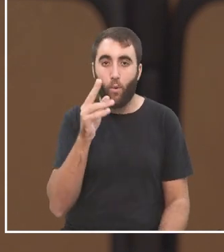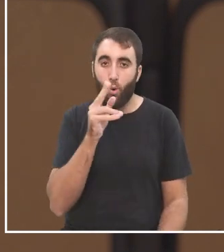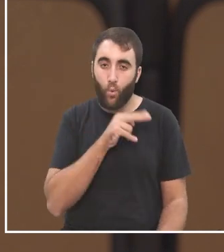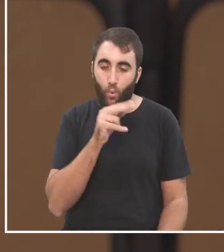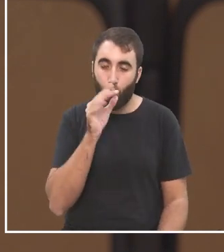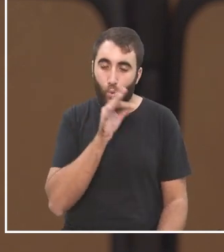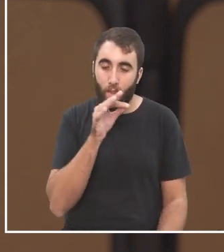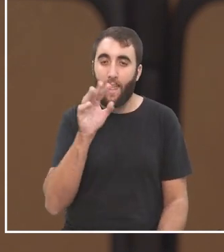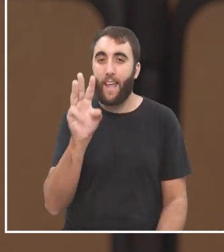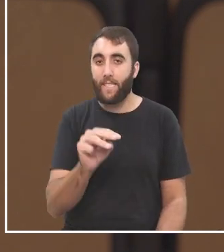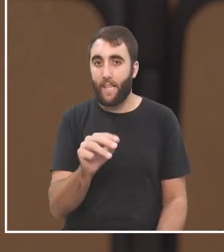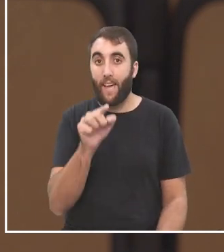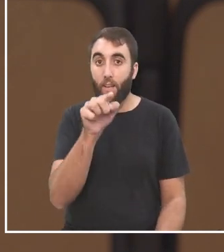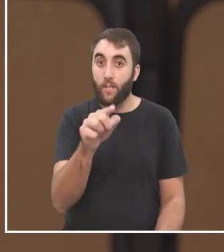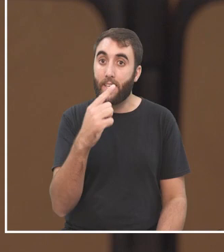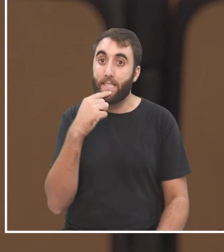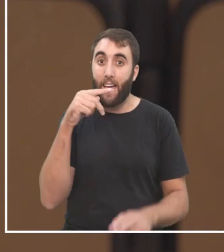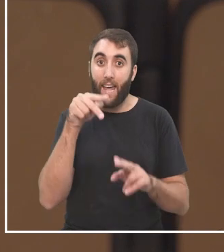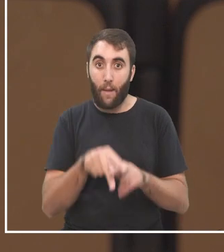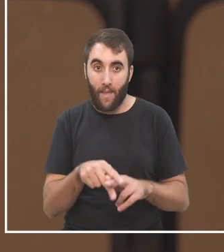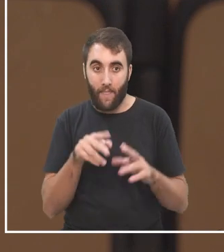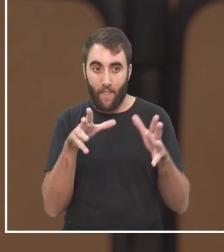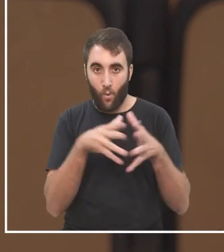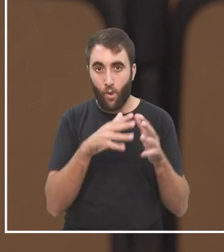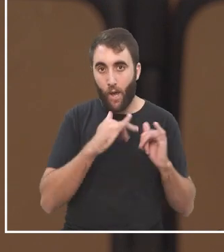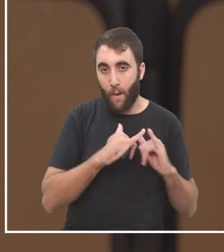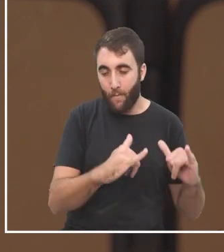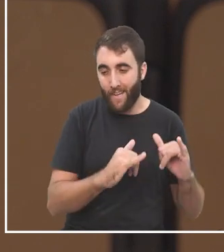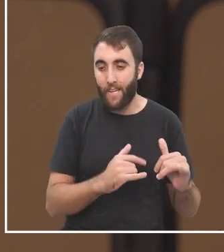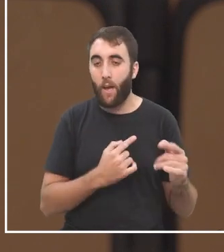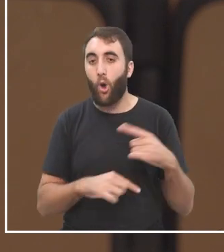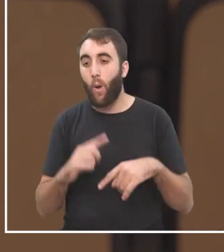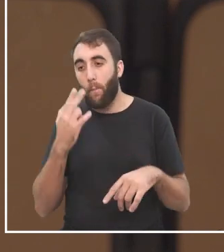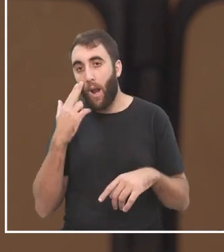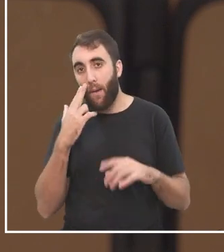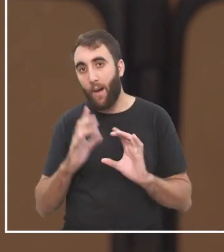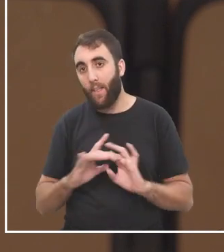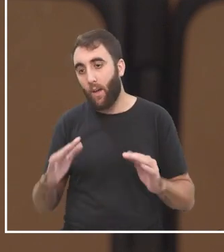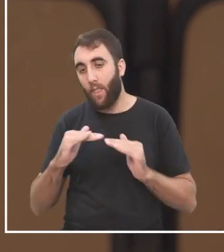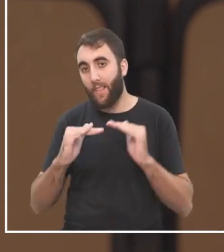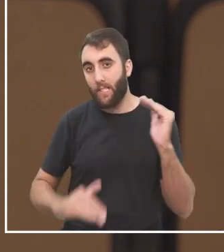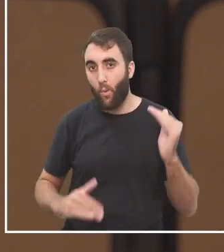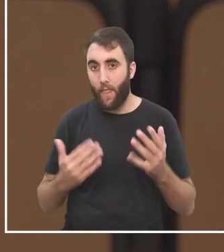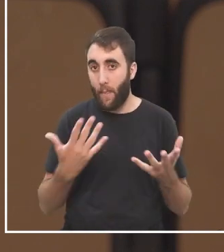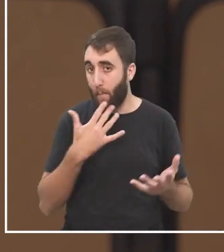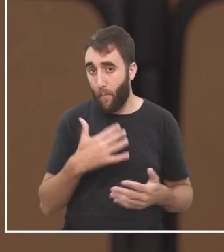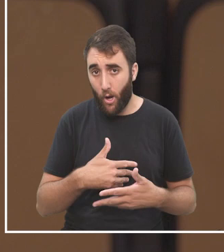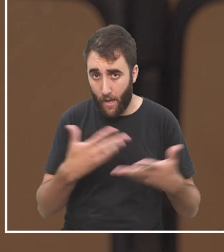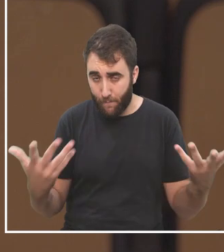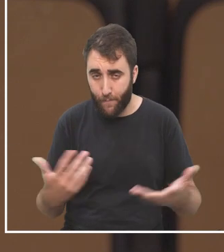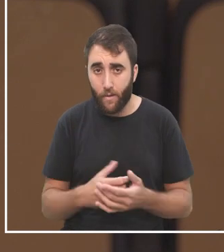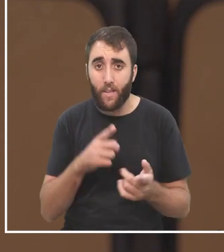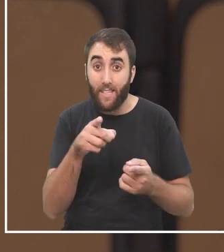Entonces, esta herramienta, combinada con problemas tan fundamentales como la desigualdad,